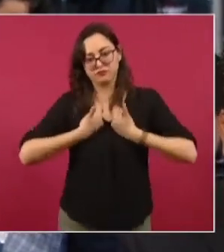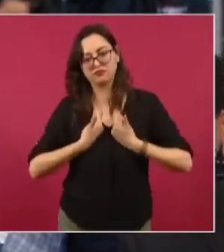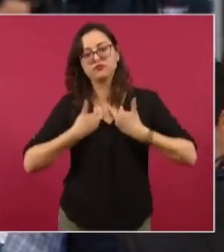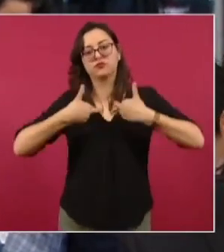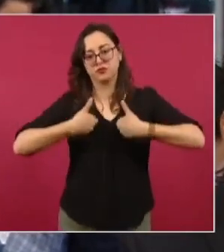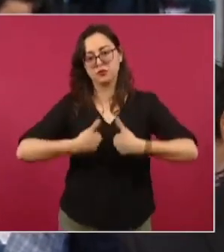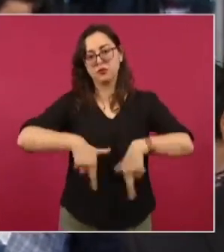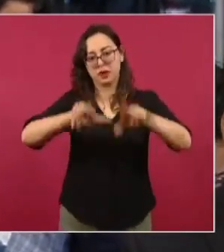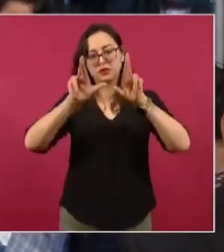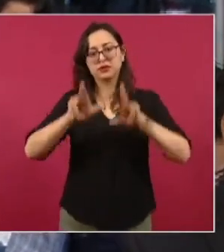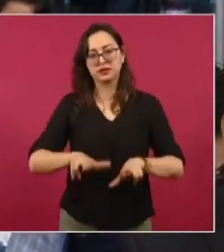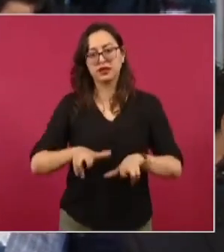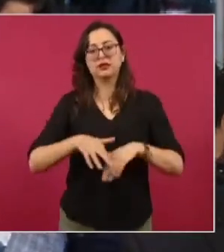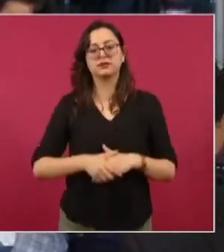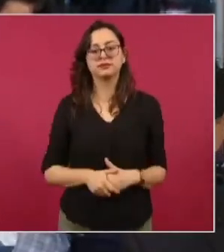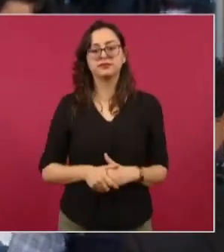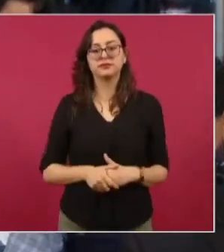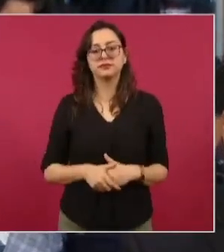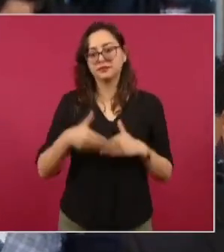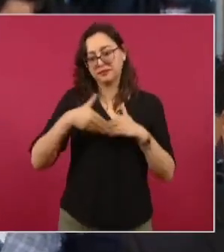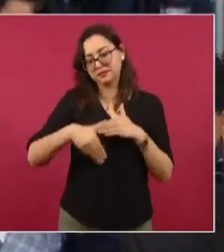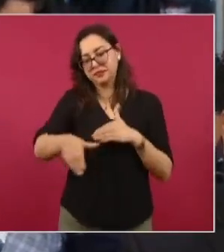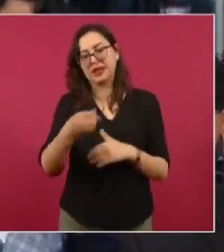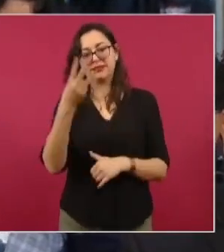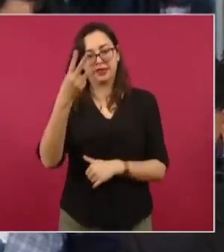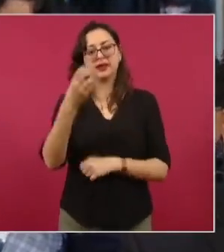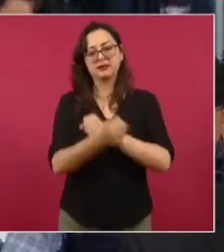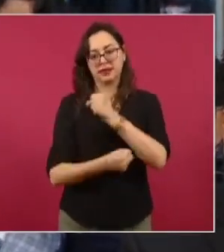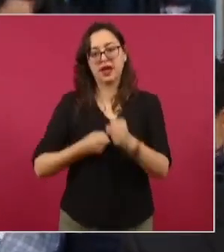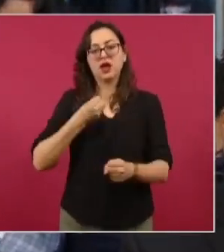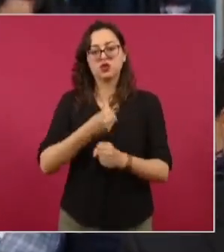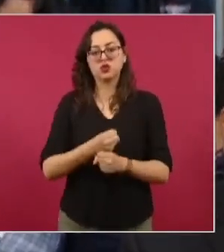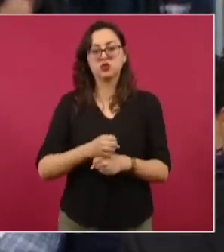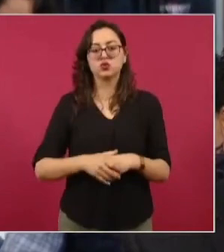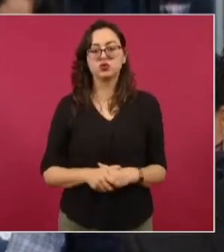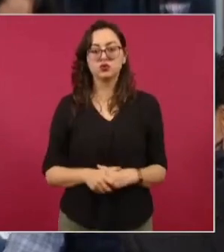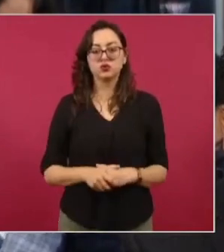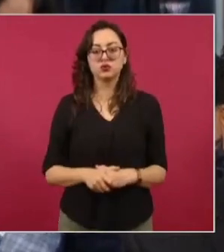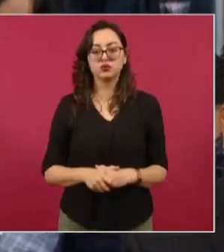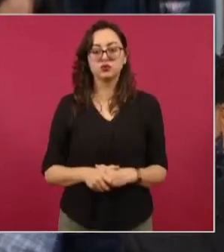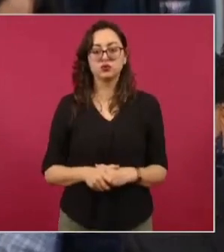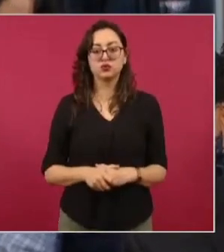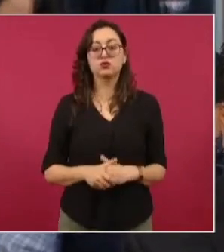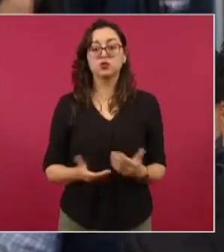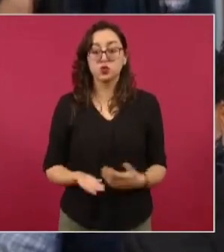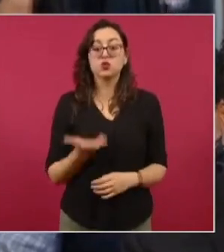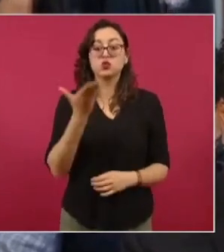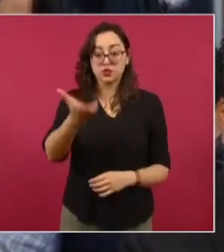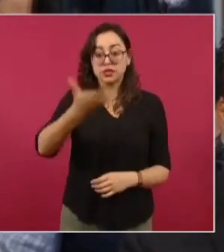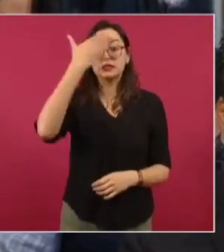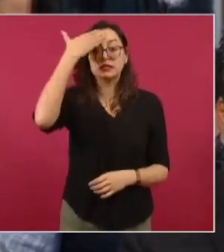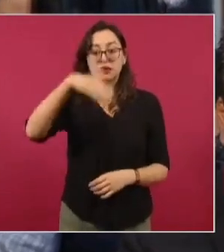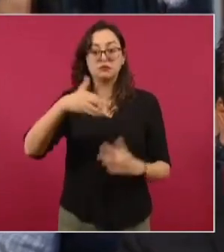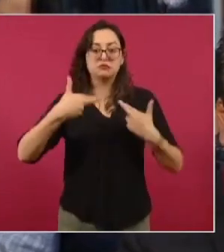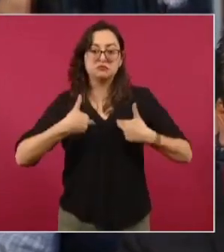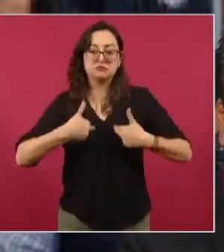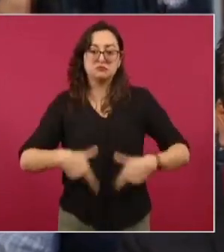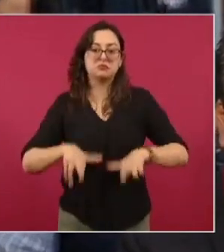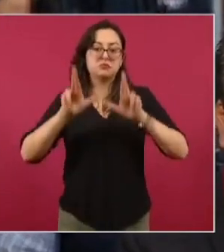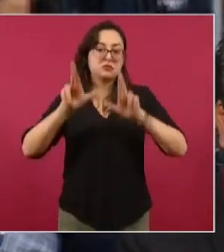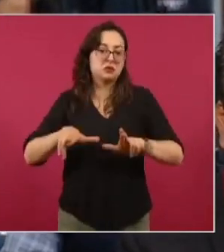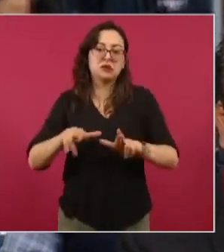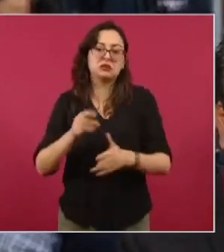yo fuera su representante por el siguiente periodo por tres años a fin de cuentas la representación usted lo sabe bien es una voz nada más soy la